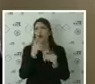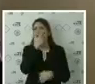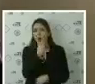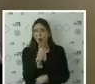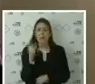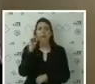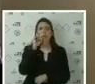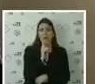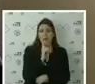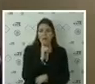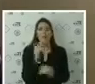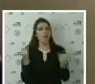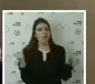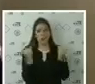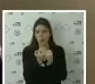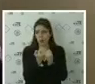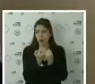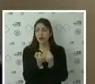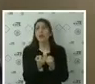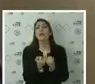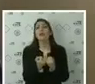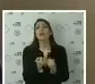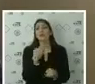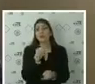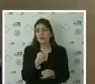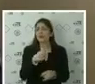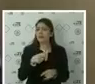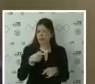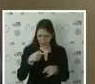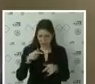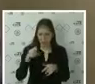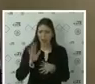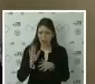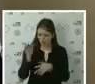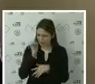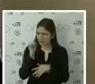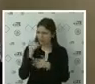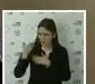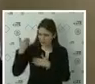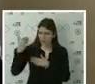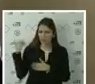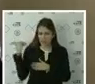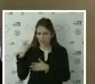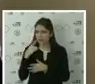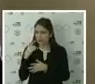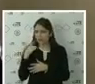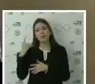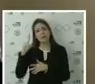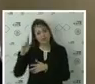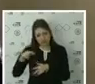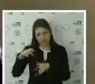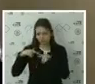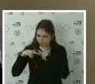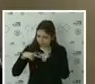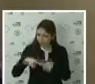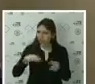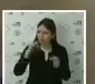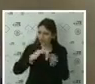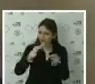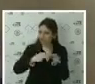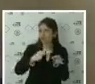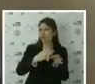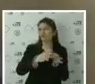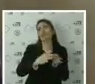mujeres, y que esto siempre se ha luchado y pues que se siga luchando y que en verdad se cumpla. En el ámbito democrático, yo creo que